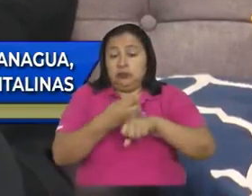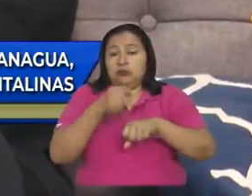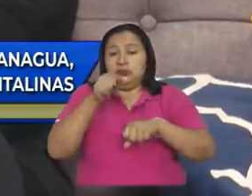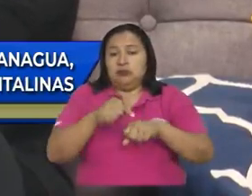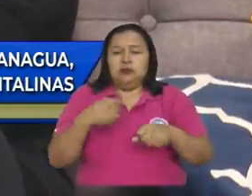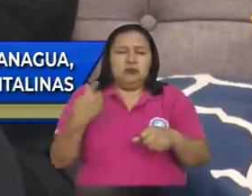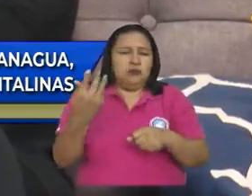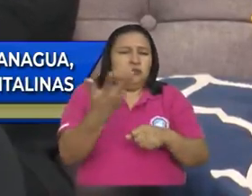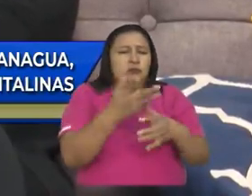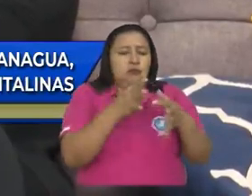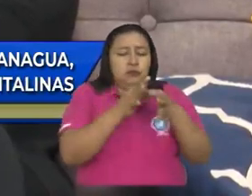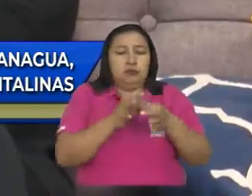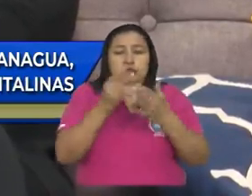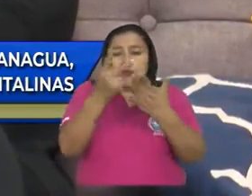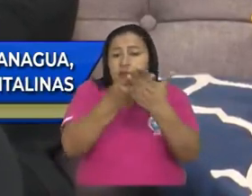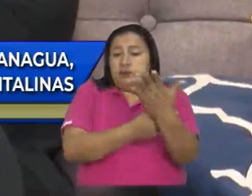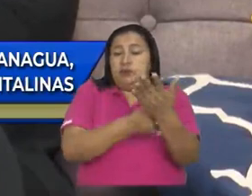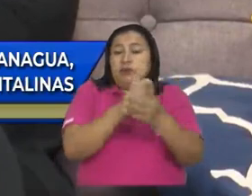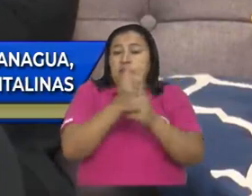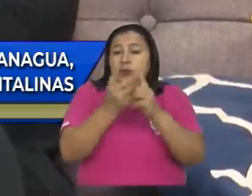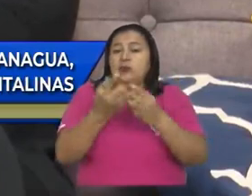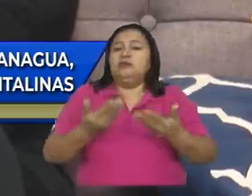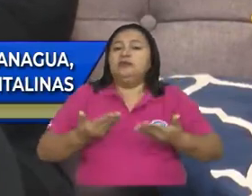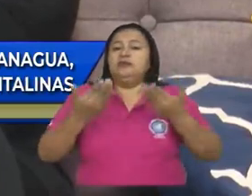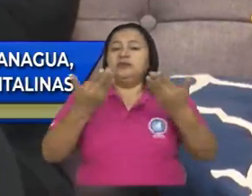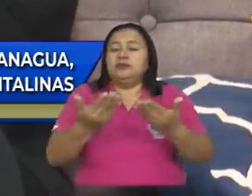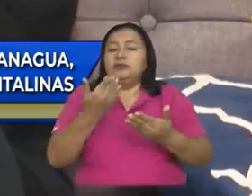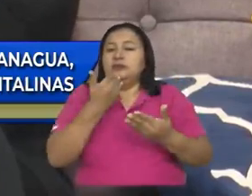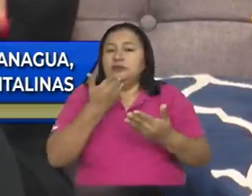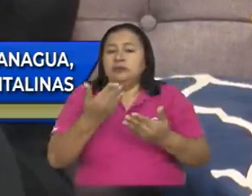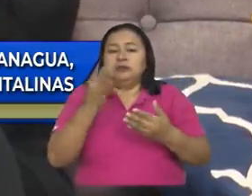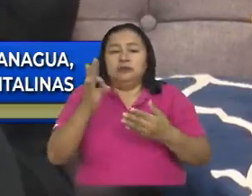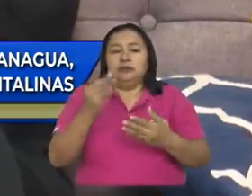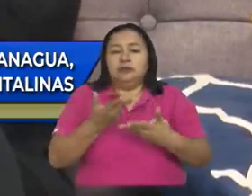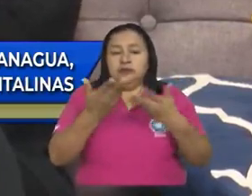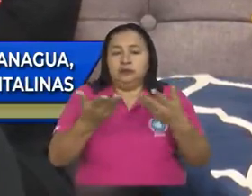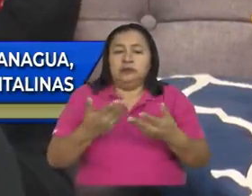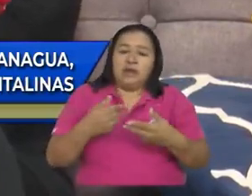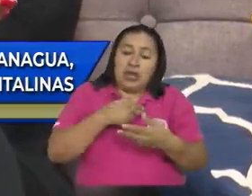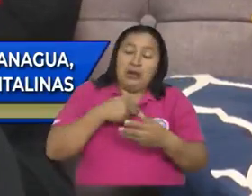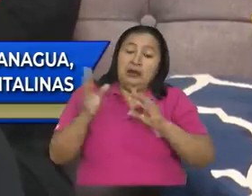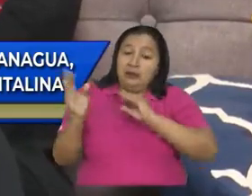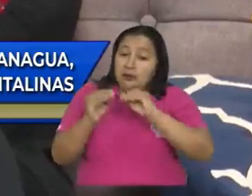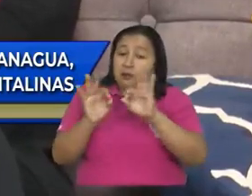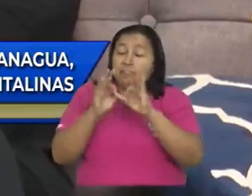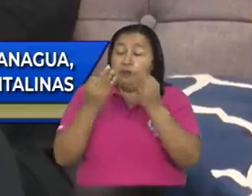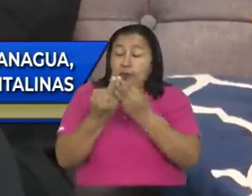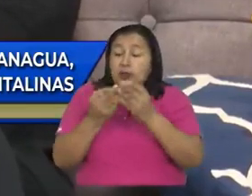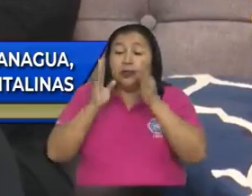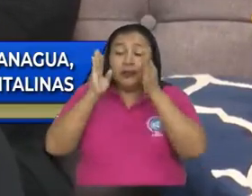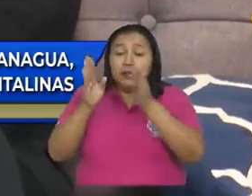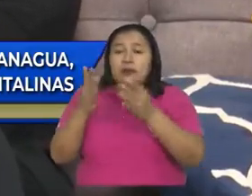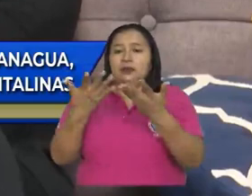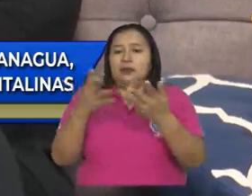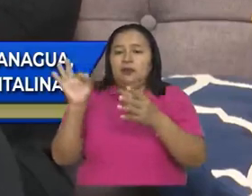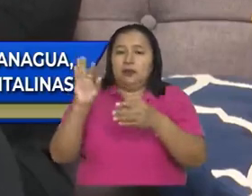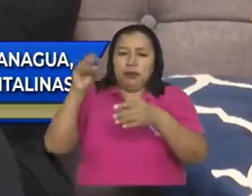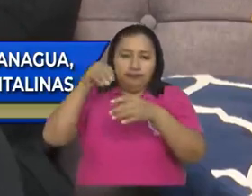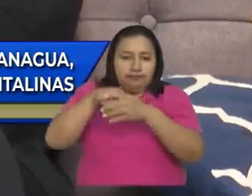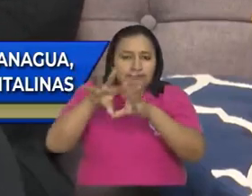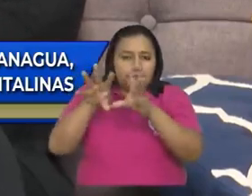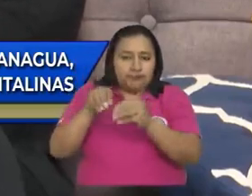un conjunto de proyectos que viene a darle bienestar y tratar a la familia, ¿verdad?, atenderla de una forma integral.